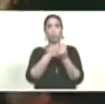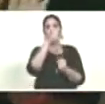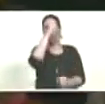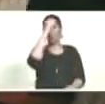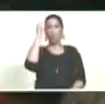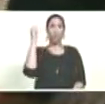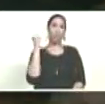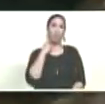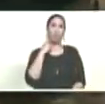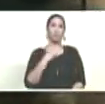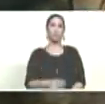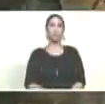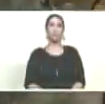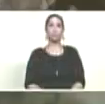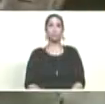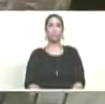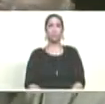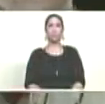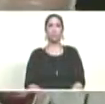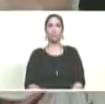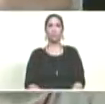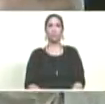fiscal heroico.